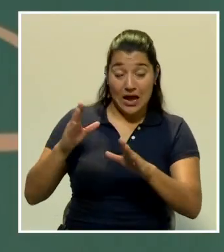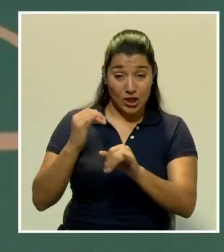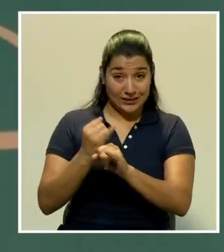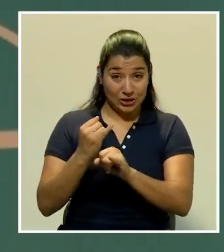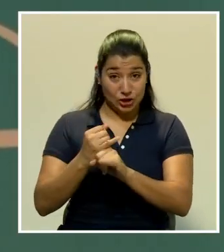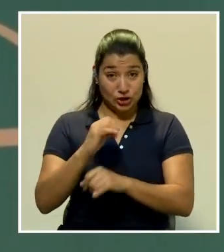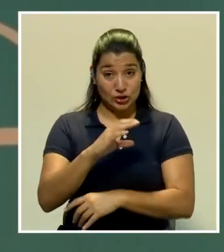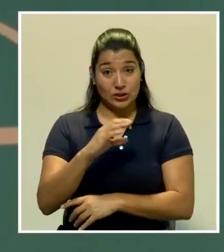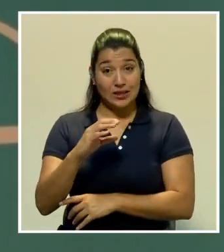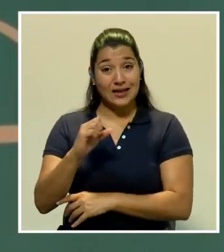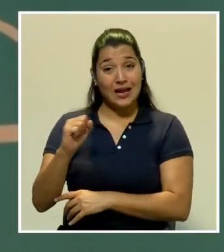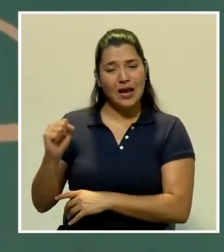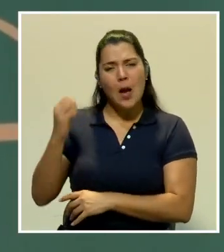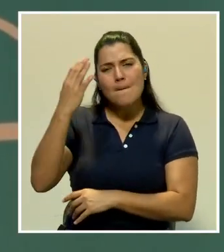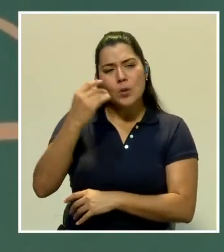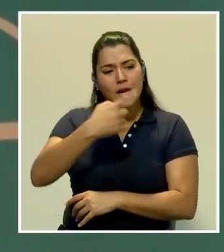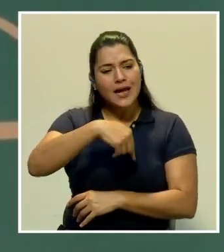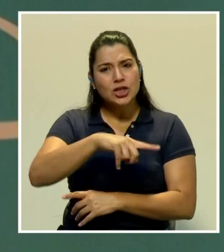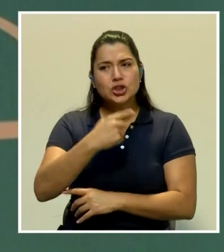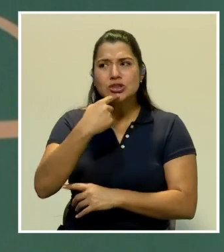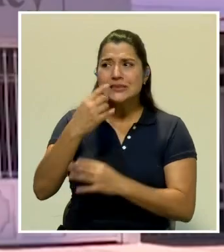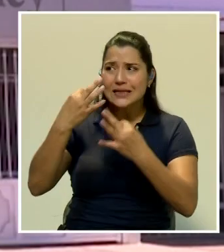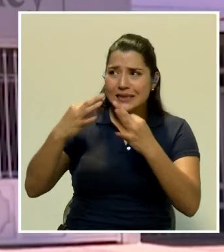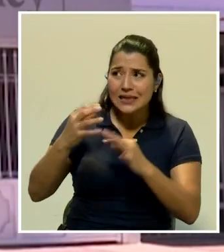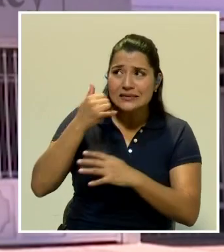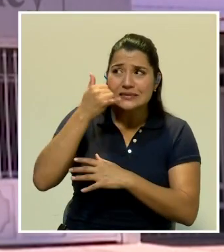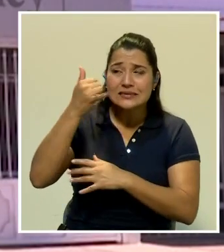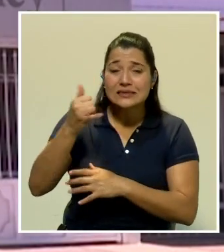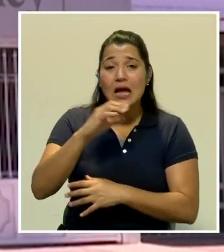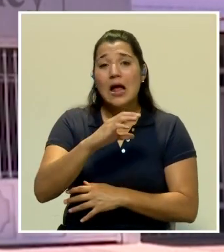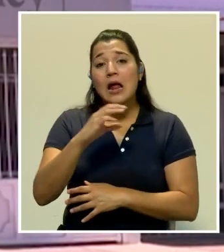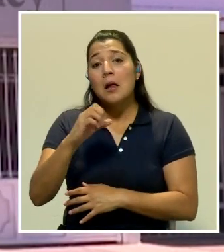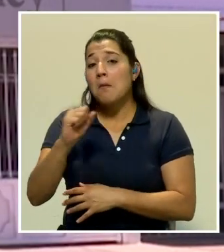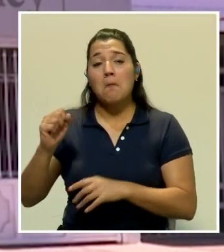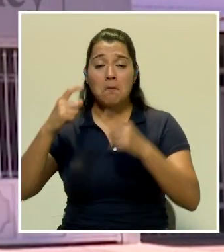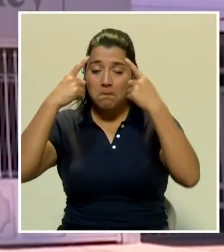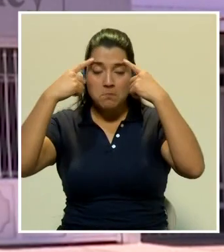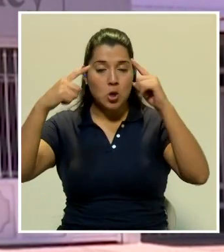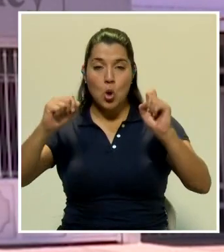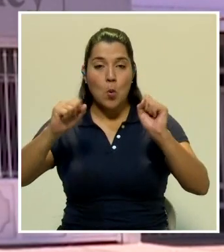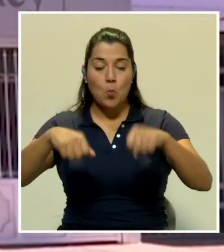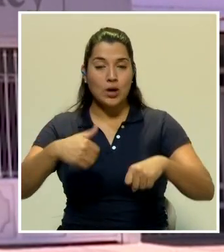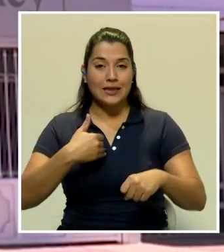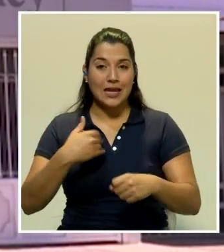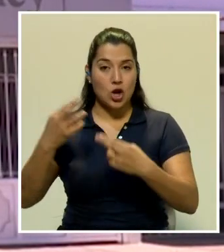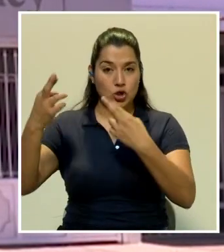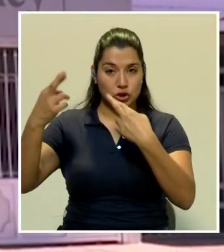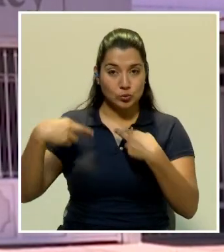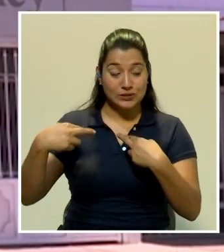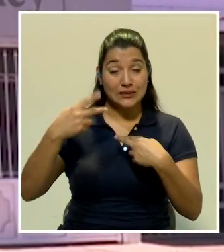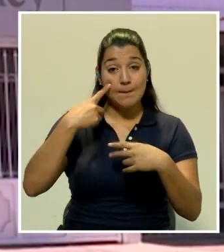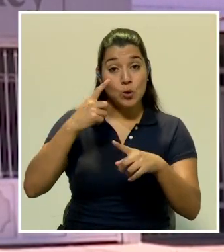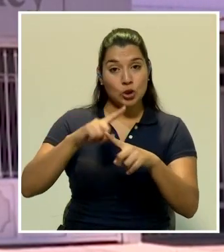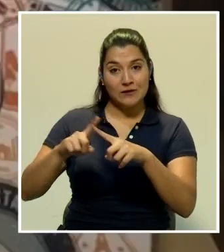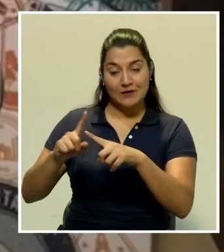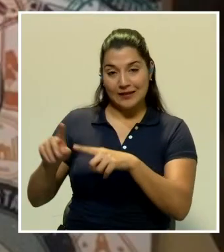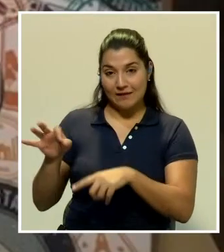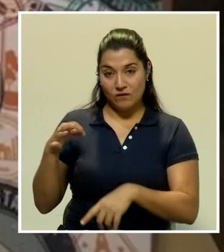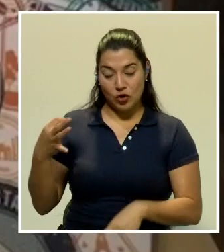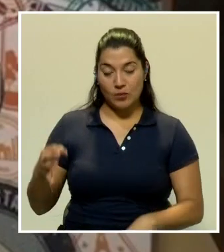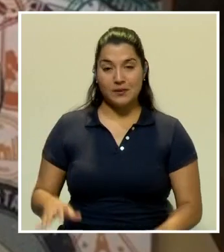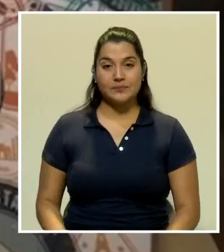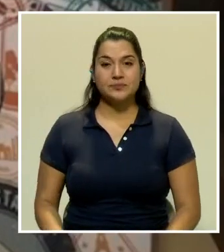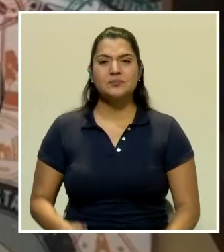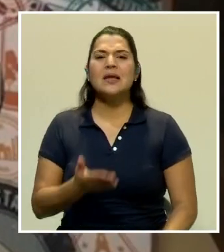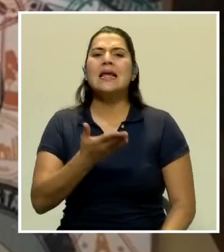ya que ellos indican que han tratado de comunicarse a la Caja, pero no han logrado tener respuestas por diferentes medios. ¿Qué